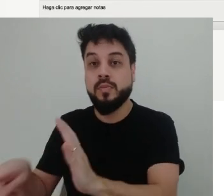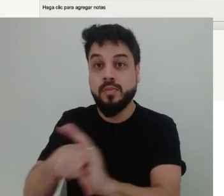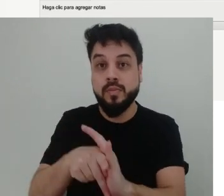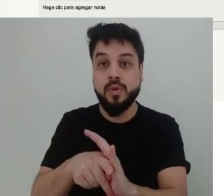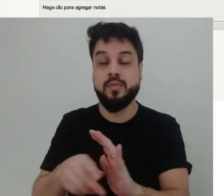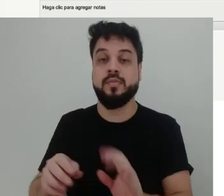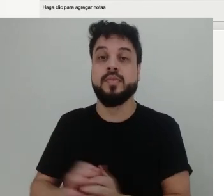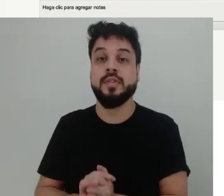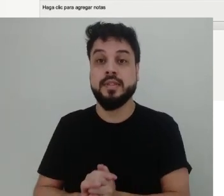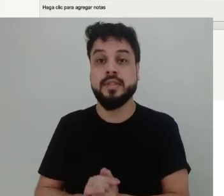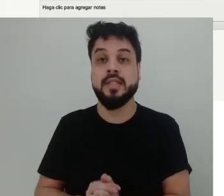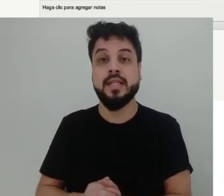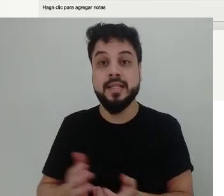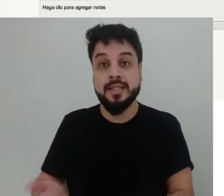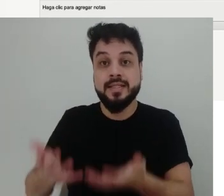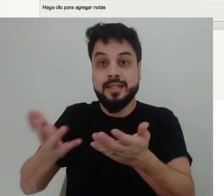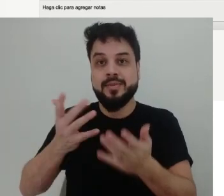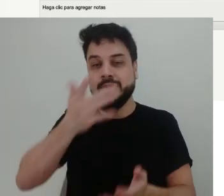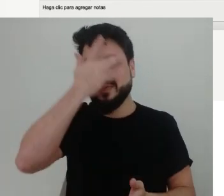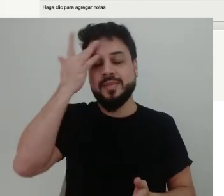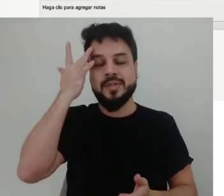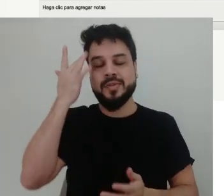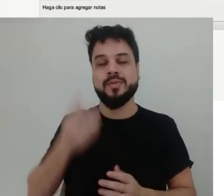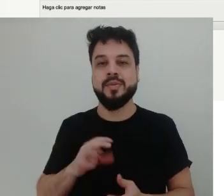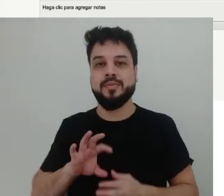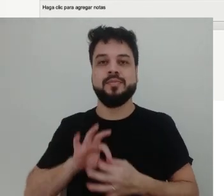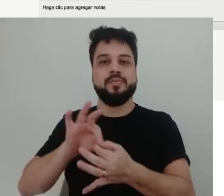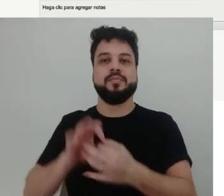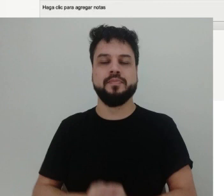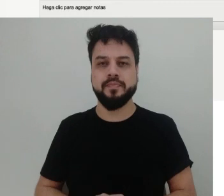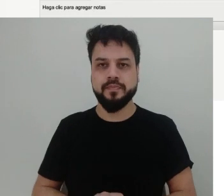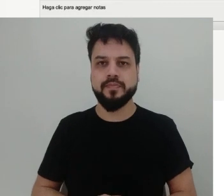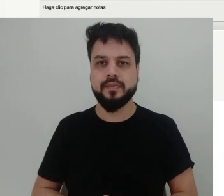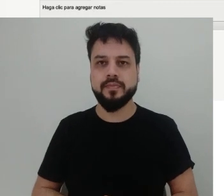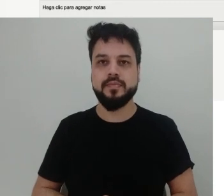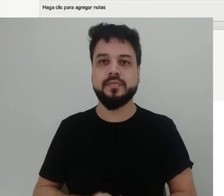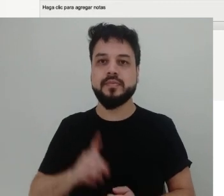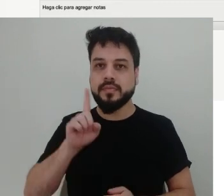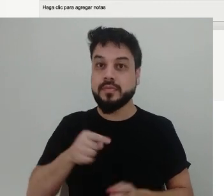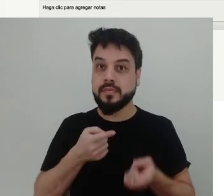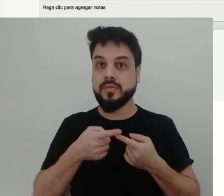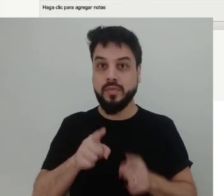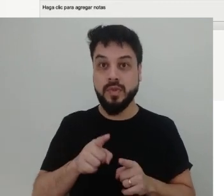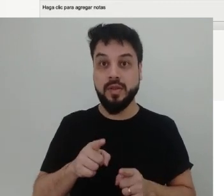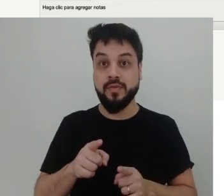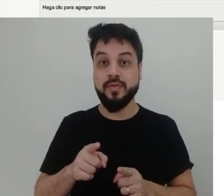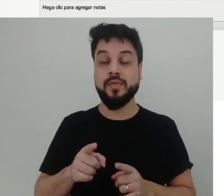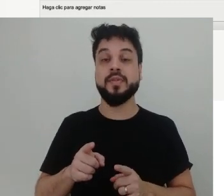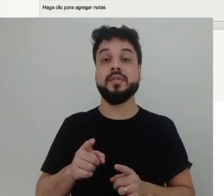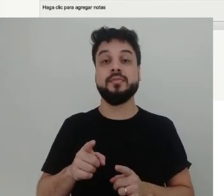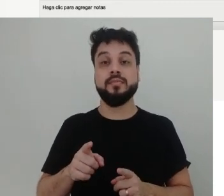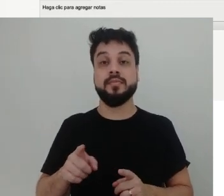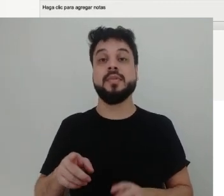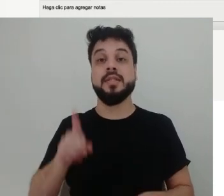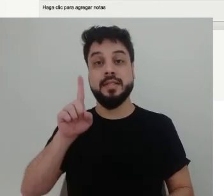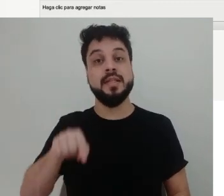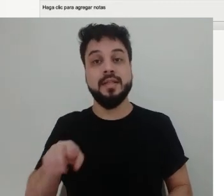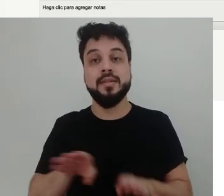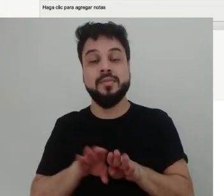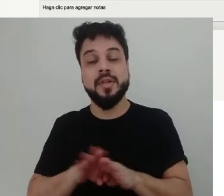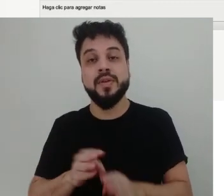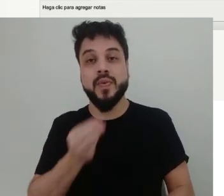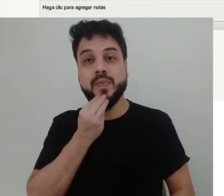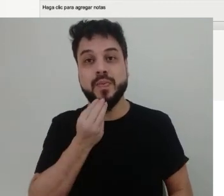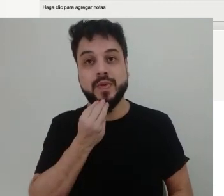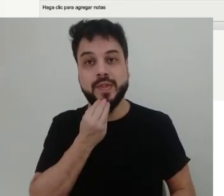vereda, en mi trabajo actual, el atributo diferencial considerado para mi contratación fue precisamente esta aventura